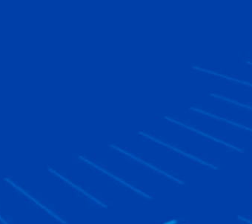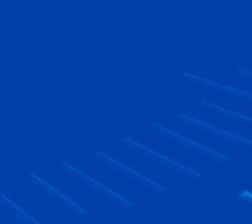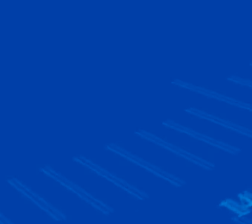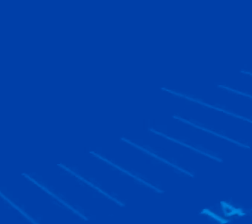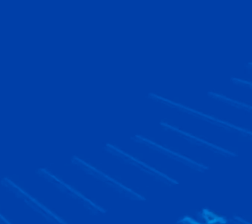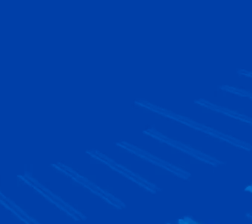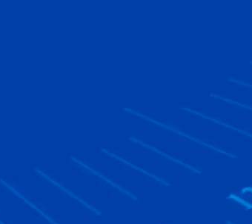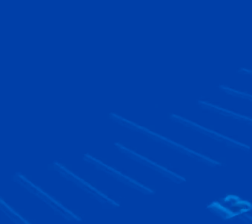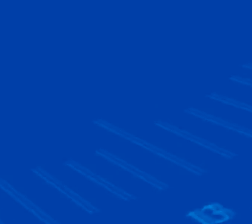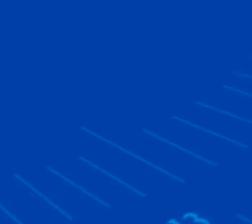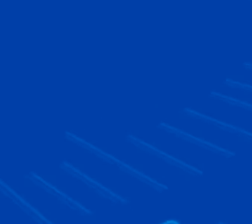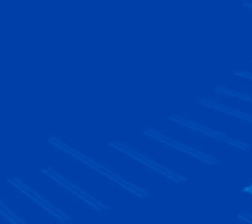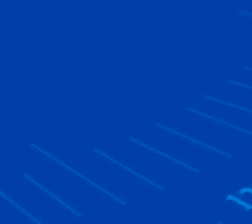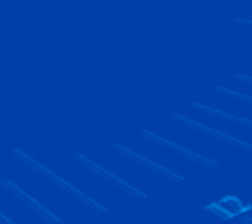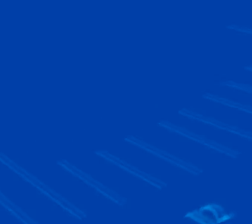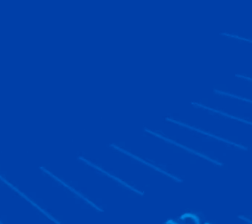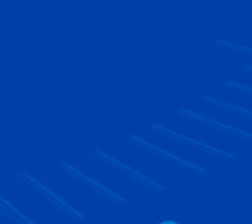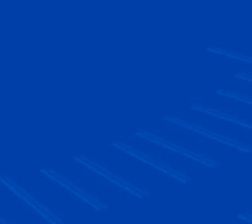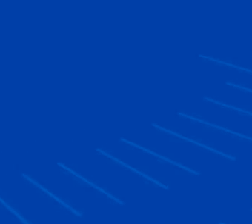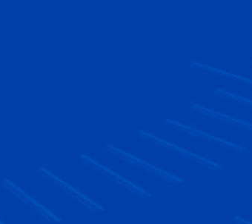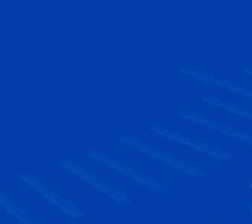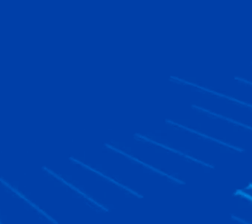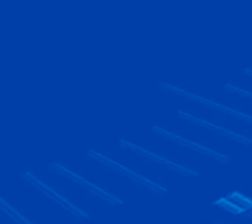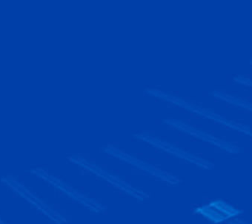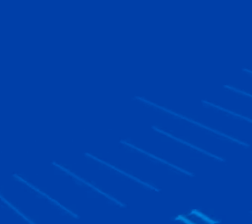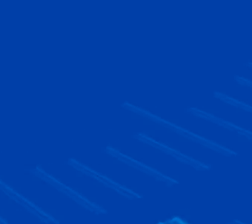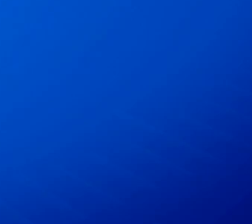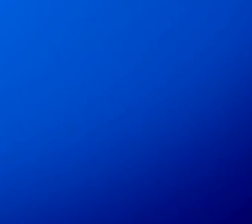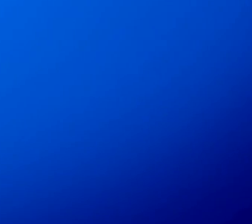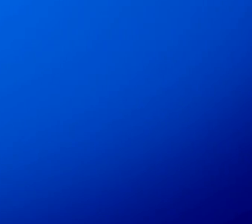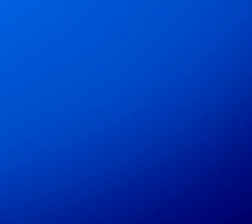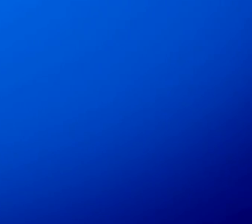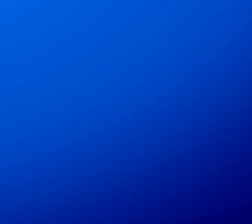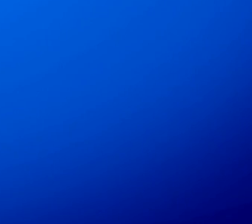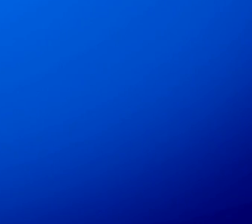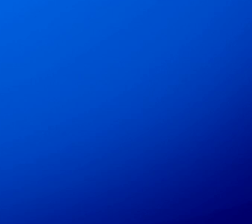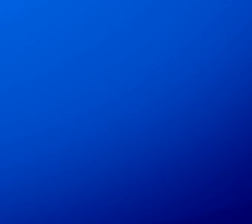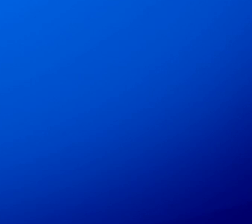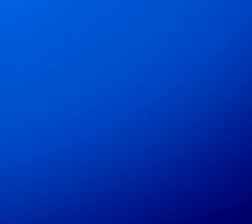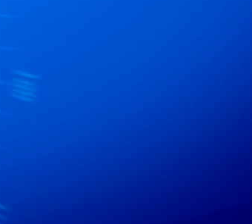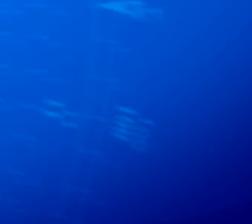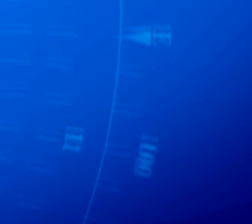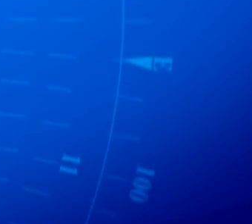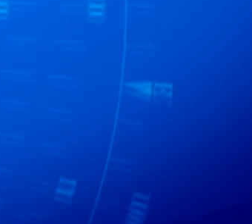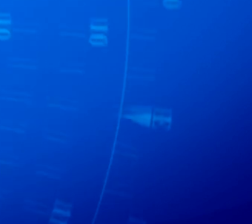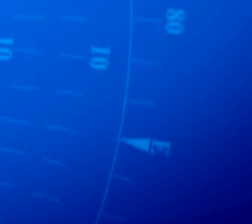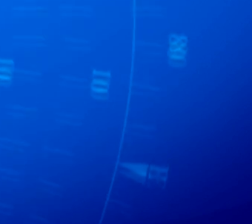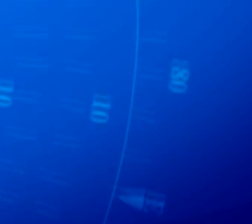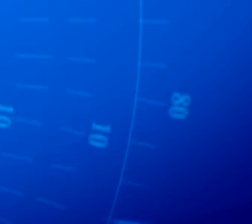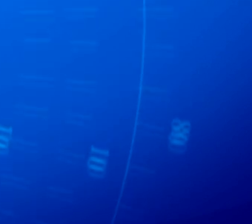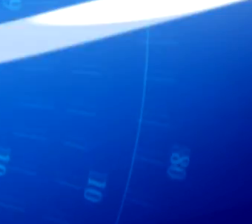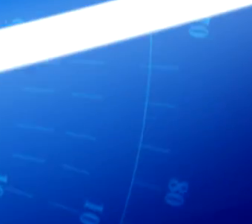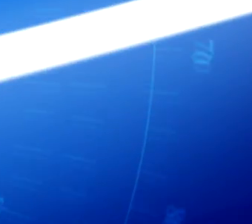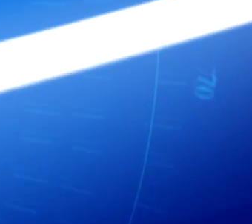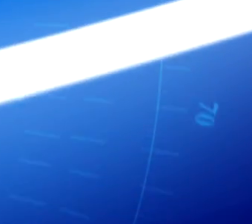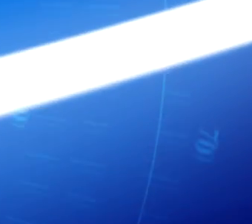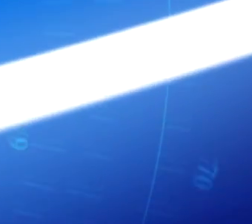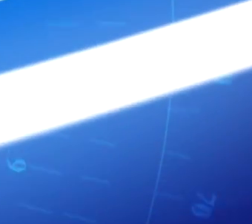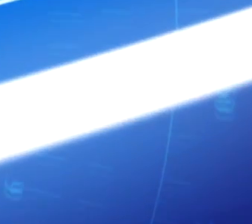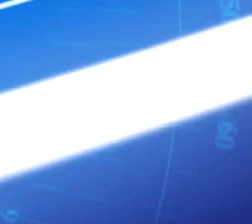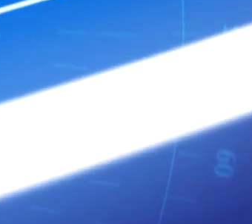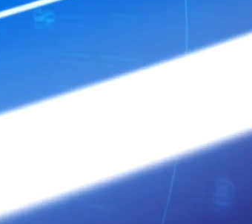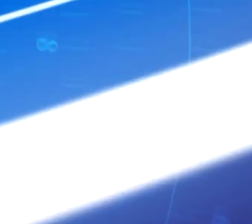El Gobierno Autónomo Descentralizado del Cantón Otavalo presenta el microinformativo. Juntos caminamos.